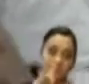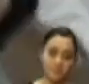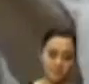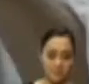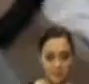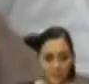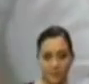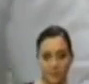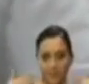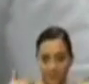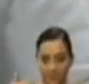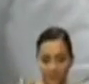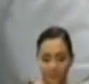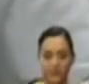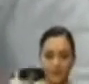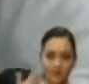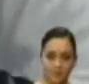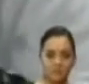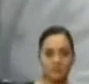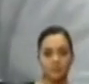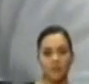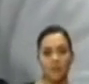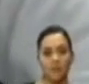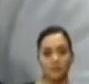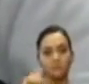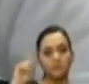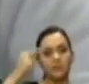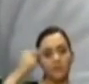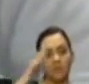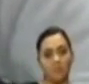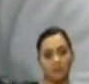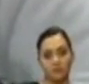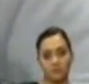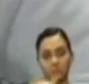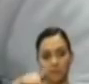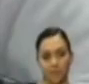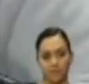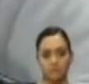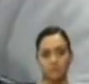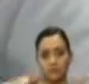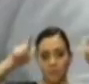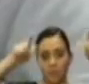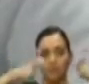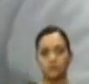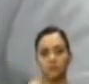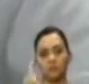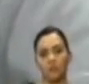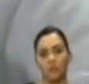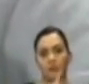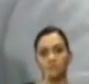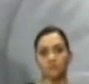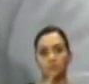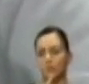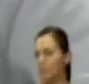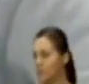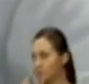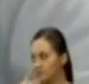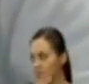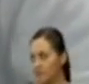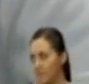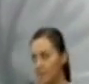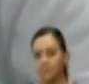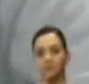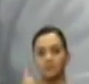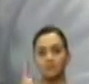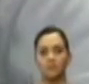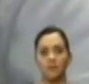Hemos venido al gobierno zonal del litoral. Tuvimos cerca de una hora. A ustedes no les puedo mentir. O sea, tenía